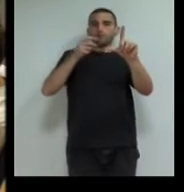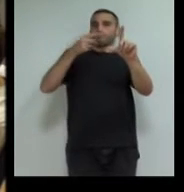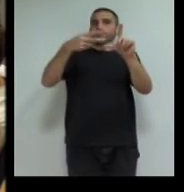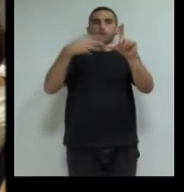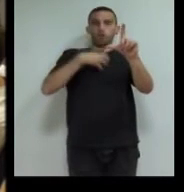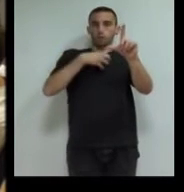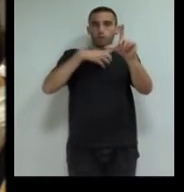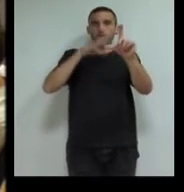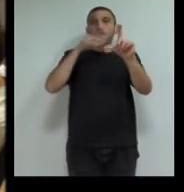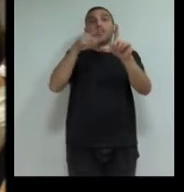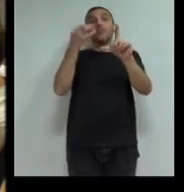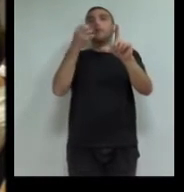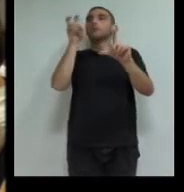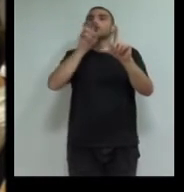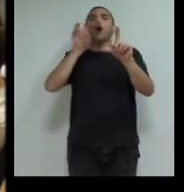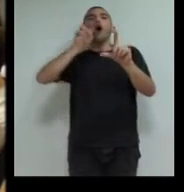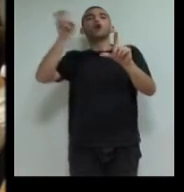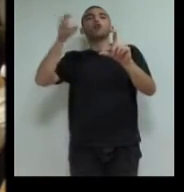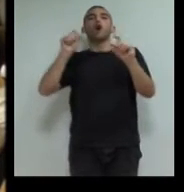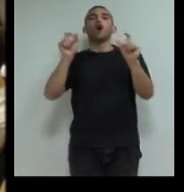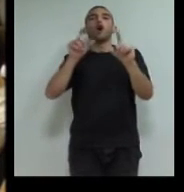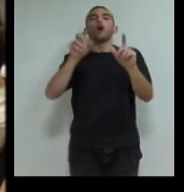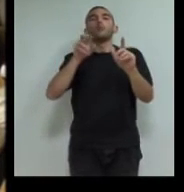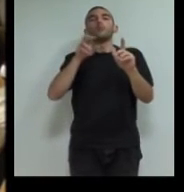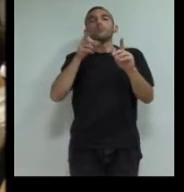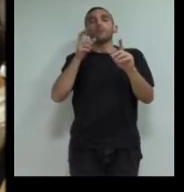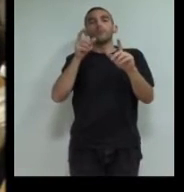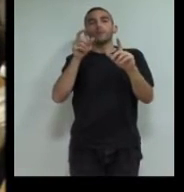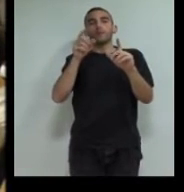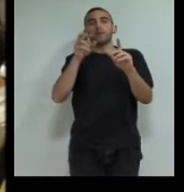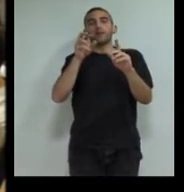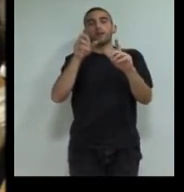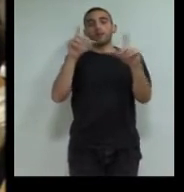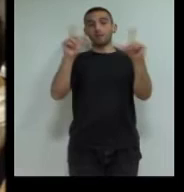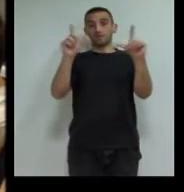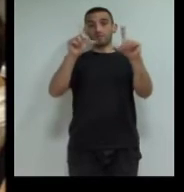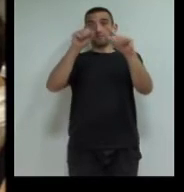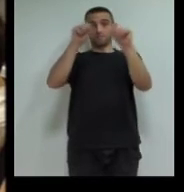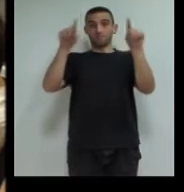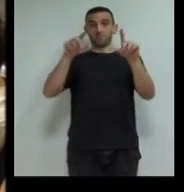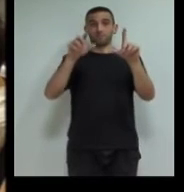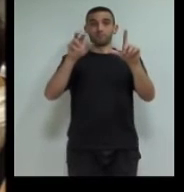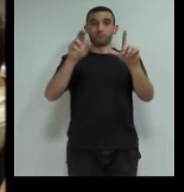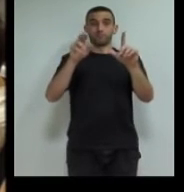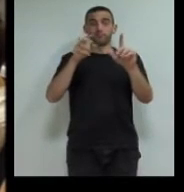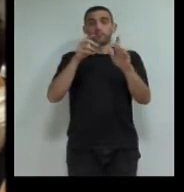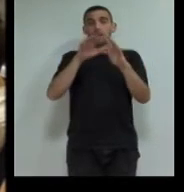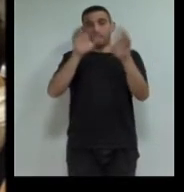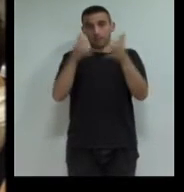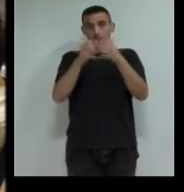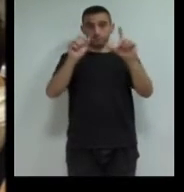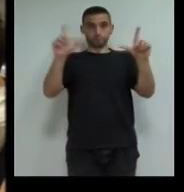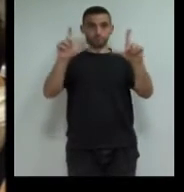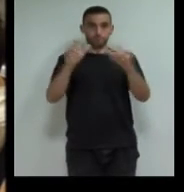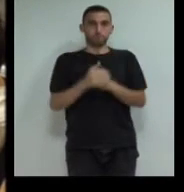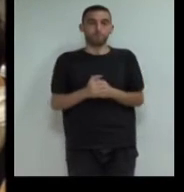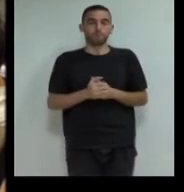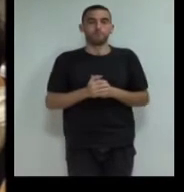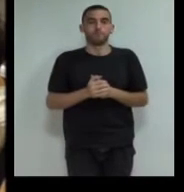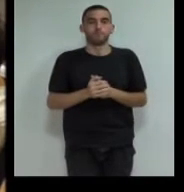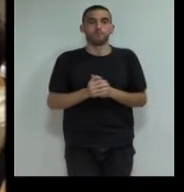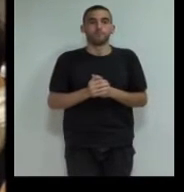de conseguir que sus reproductores emitieran subtítulos. Luego Un también tema tecnológico. Hay que Un ver tema tecnológico, pero está